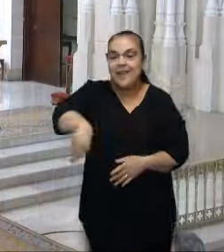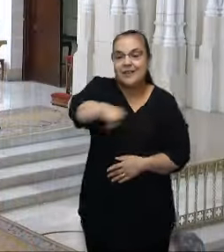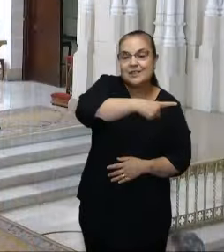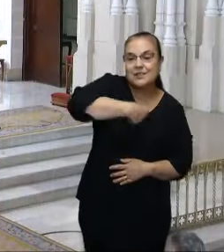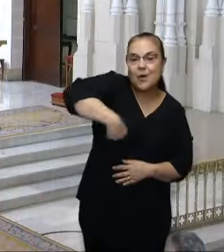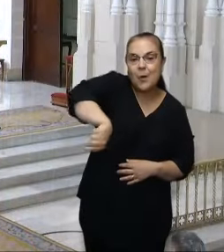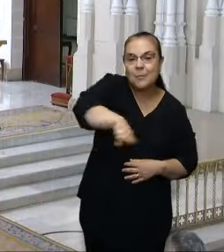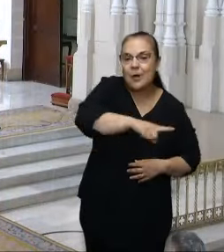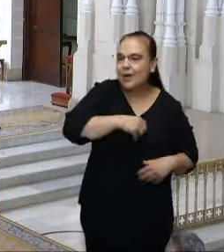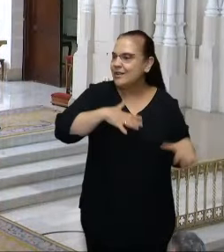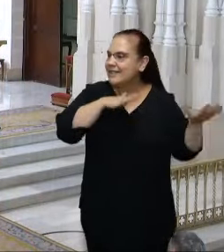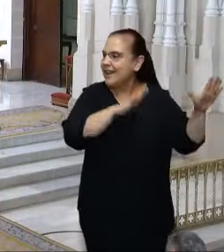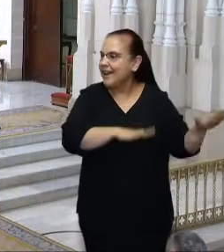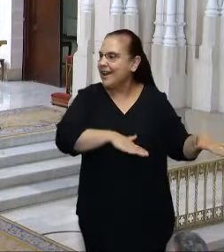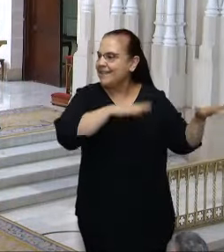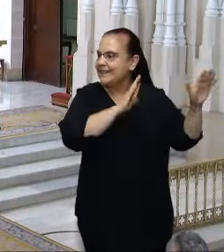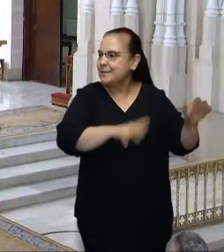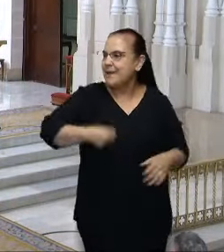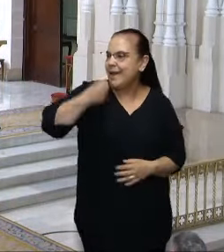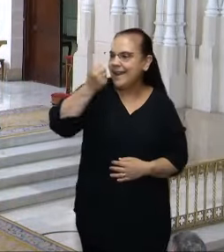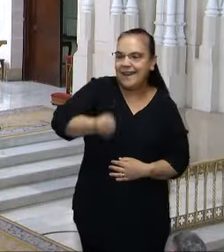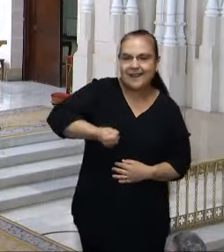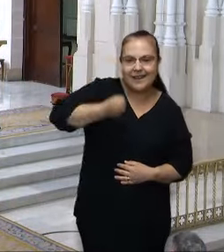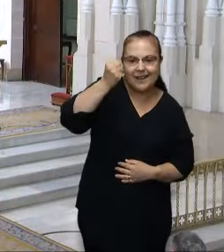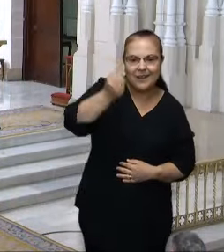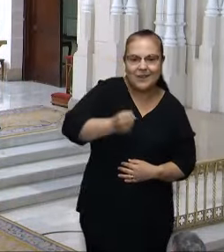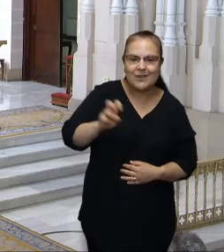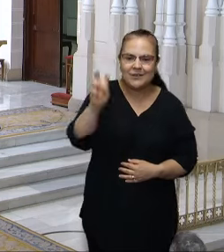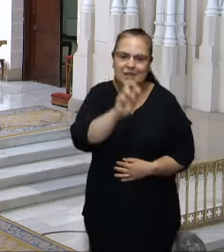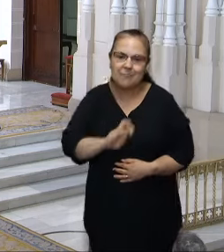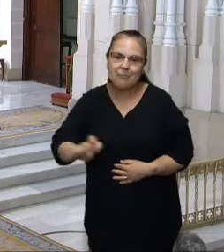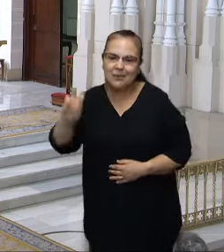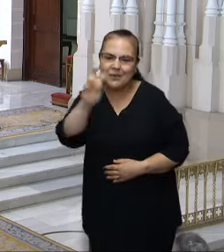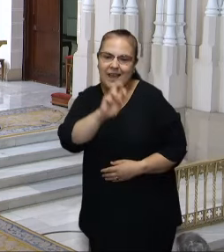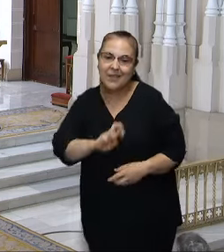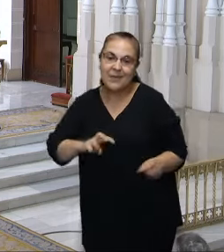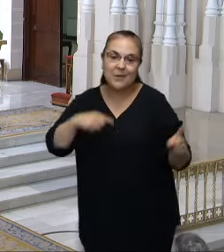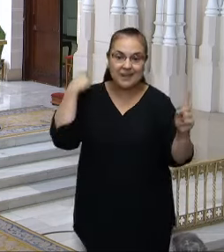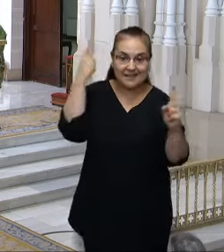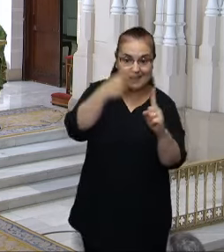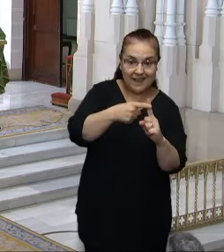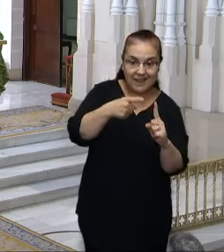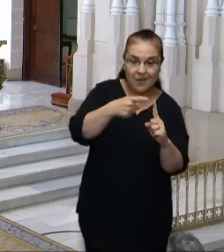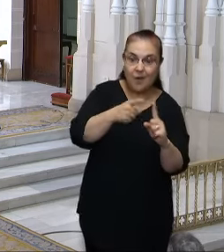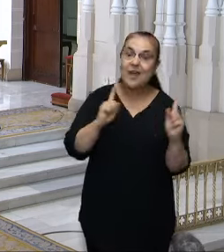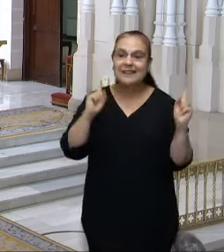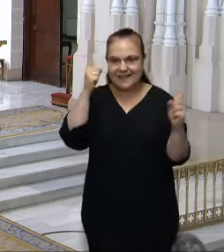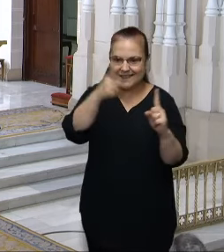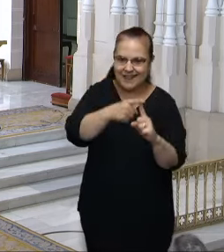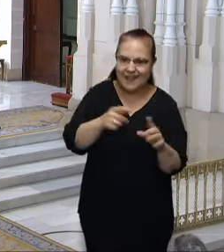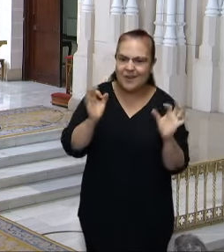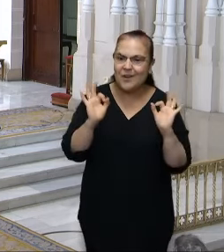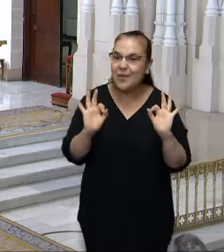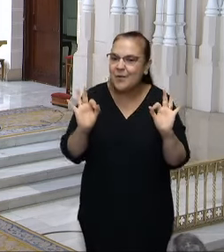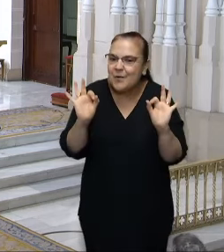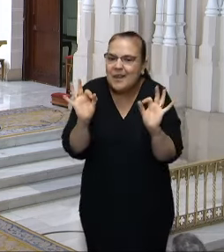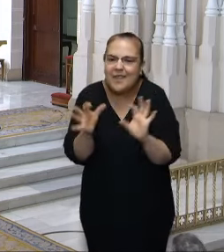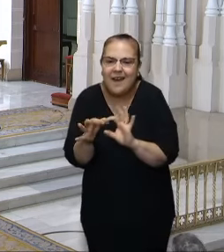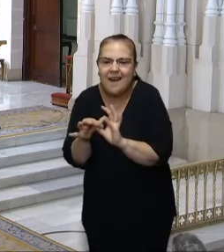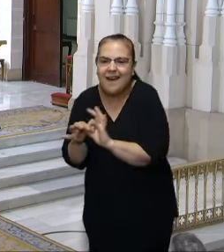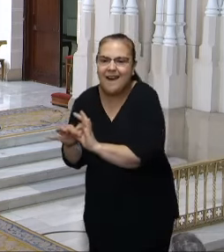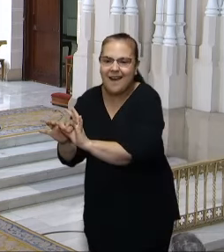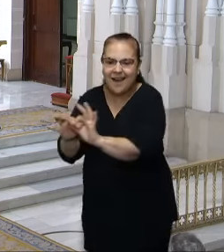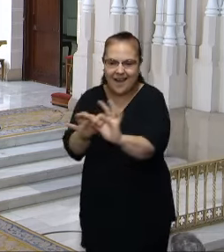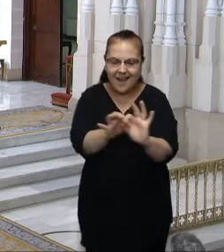ciudad somos errantes peregrinos en busca de un destino destino de